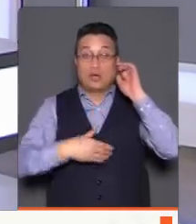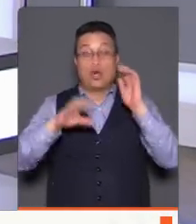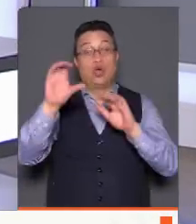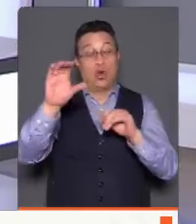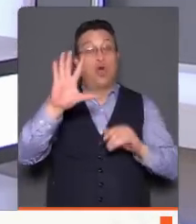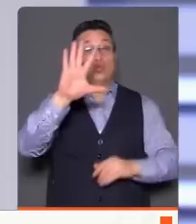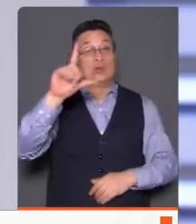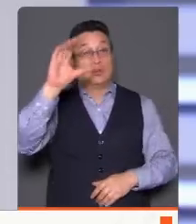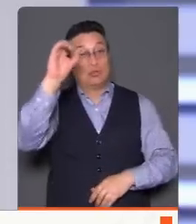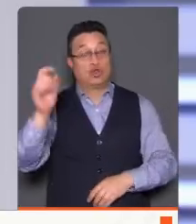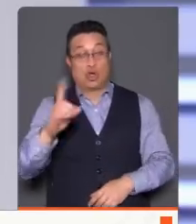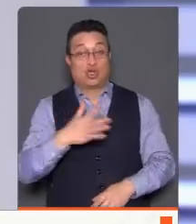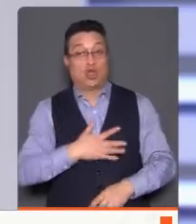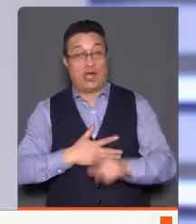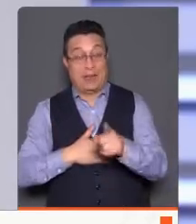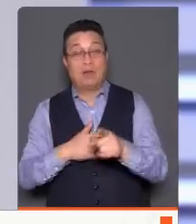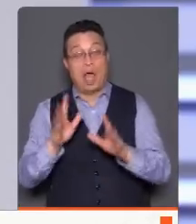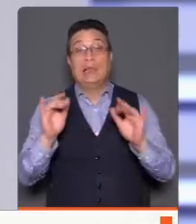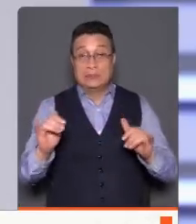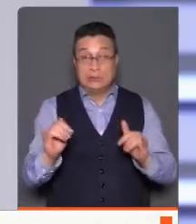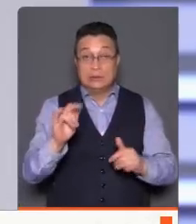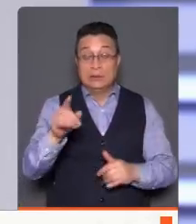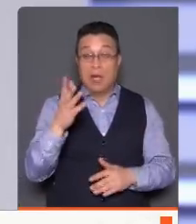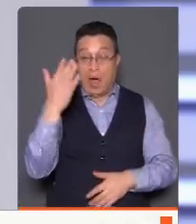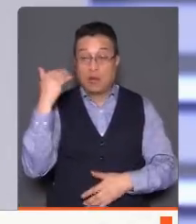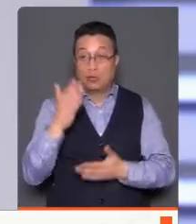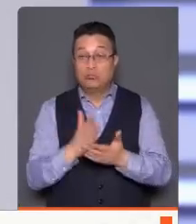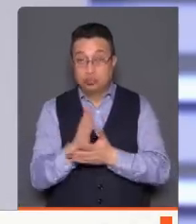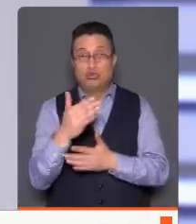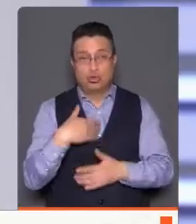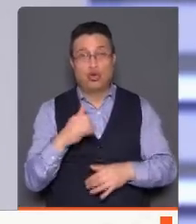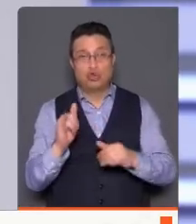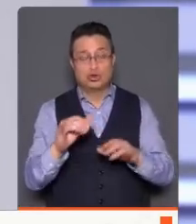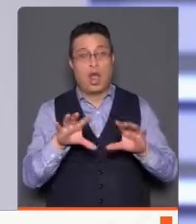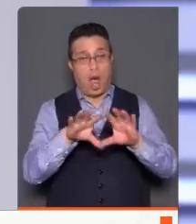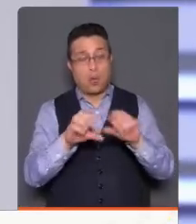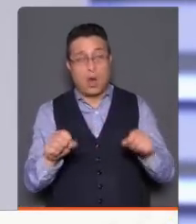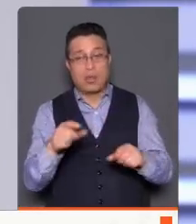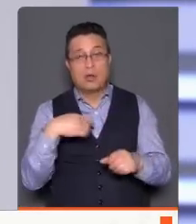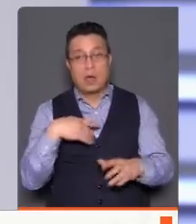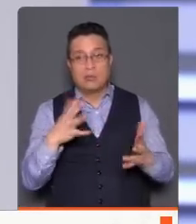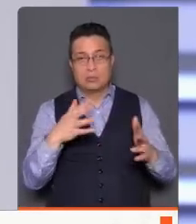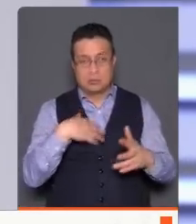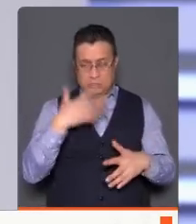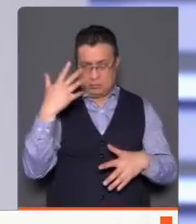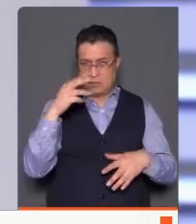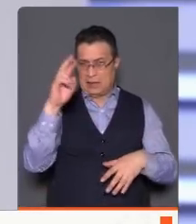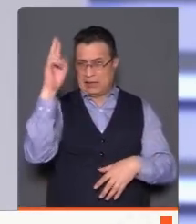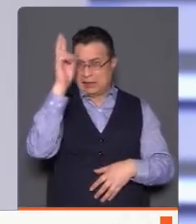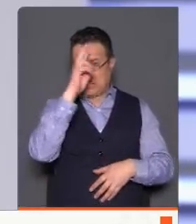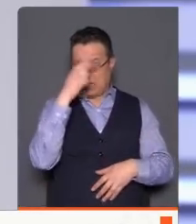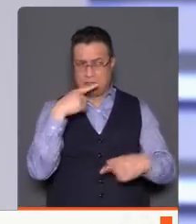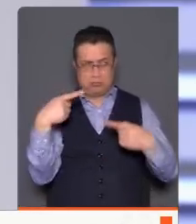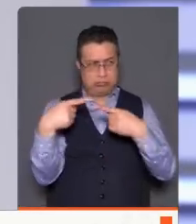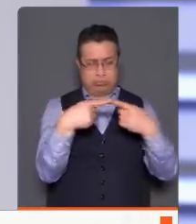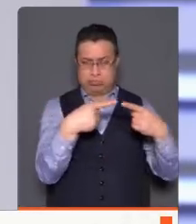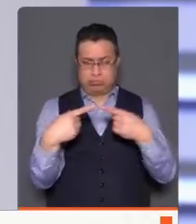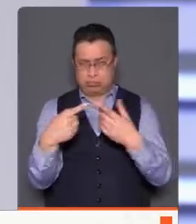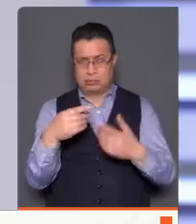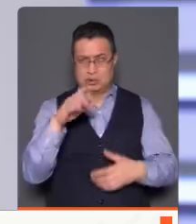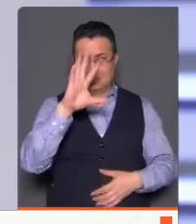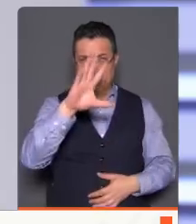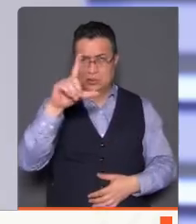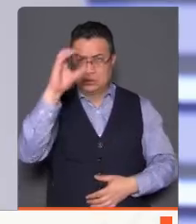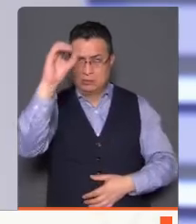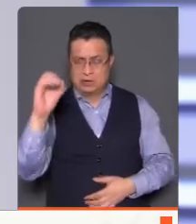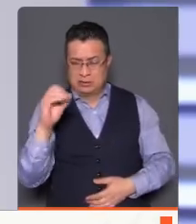Lo que pasa, realismo político, sí, ¿no? Sí, lo que pasa es que al principio, y yo comparto, parecía completamente extemporánea la discusión de los 4 séptimos en circunstancias que